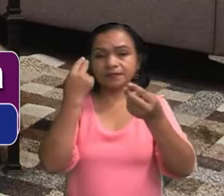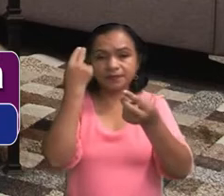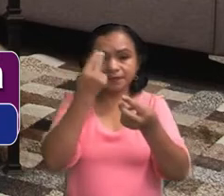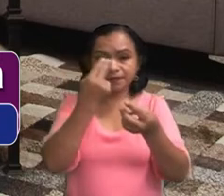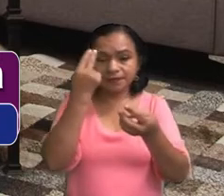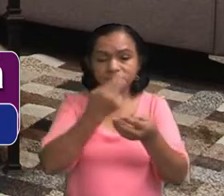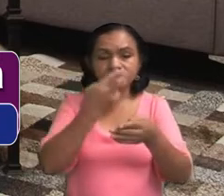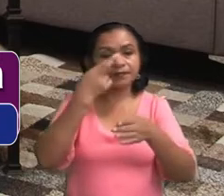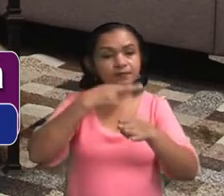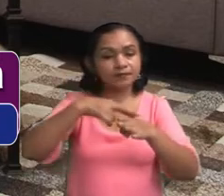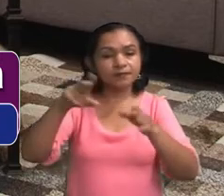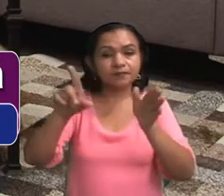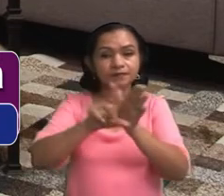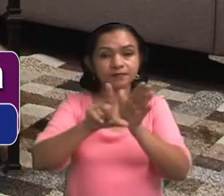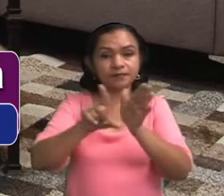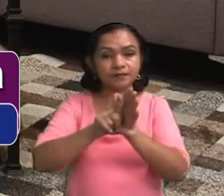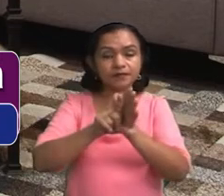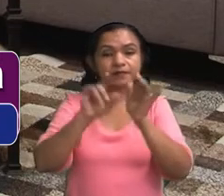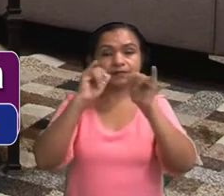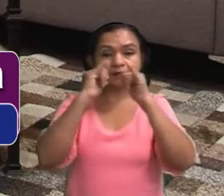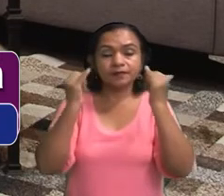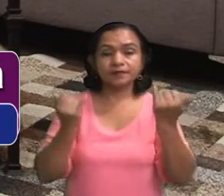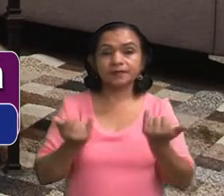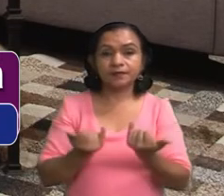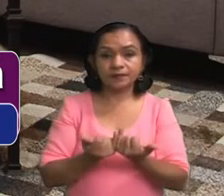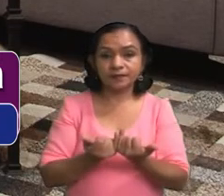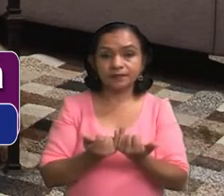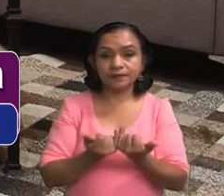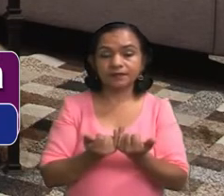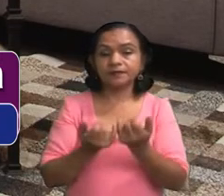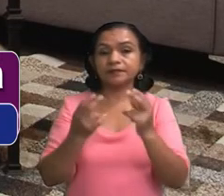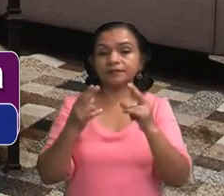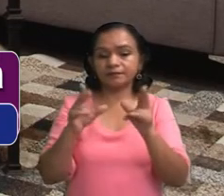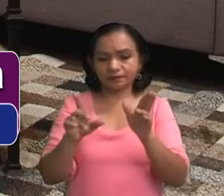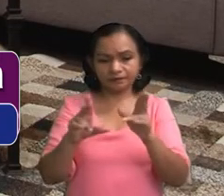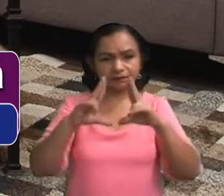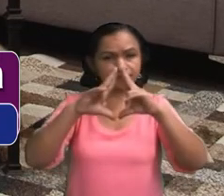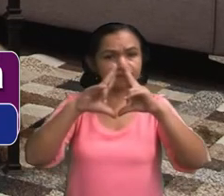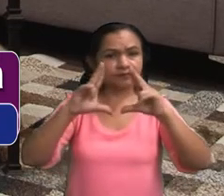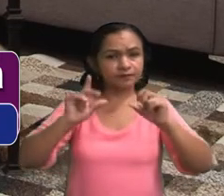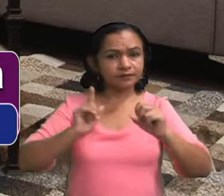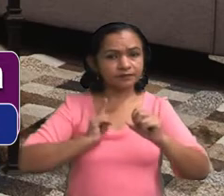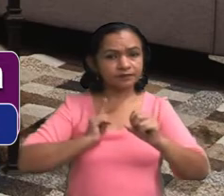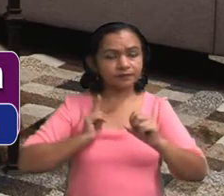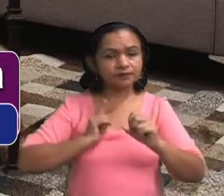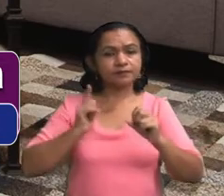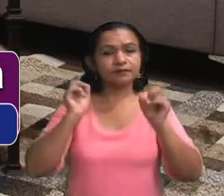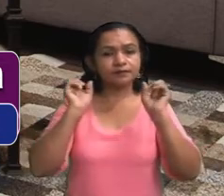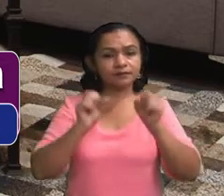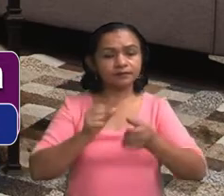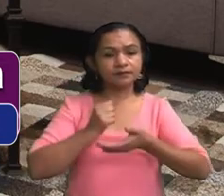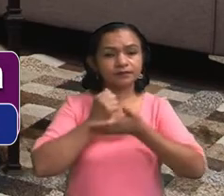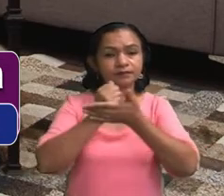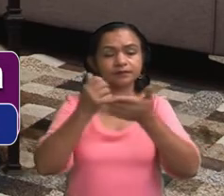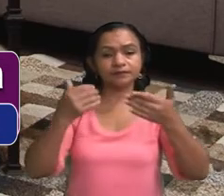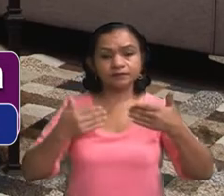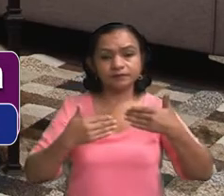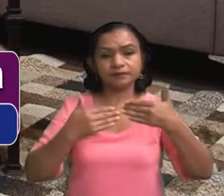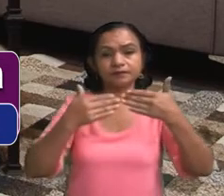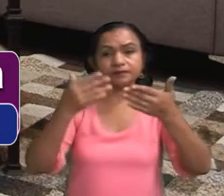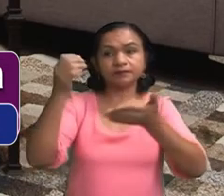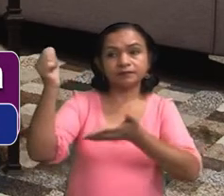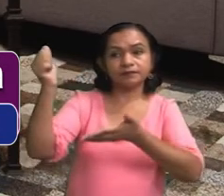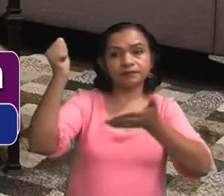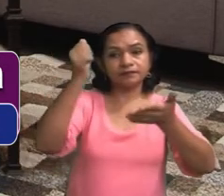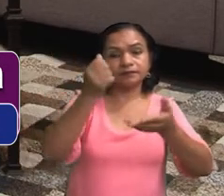esas normas que son normas internacionales, que Nicaragua las cumple y que con eso le permite abrir el ingreso